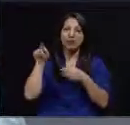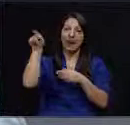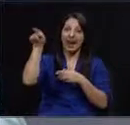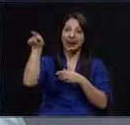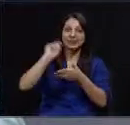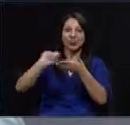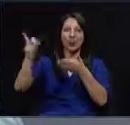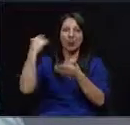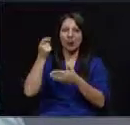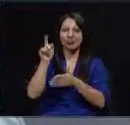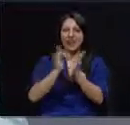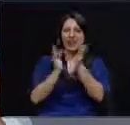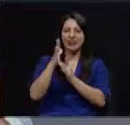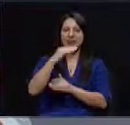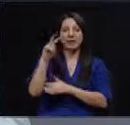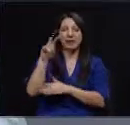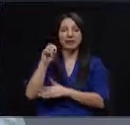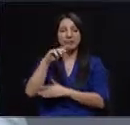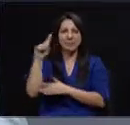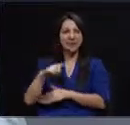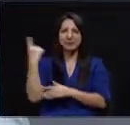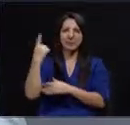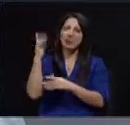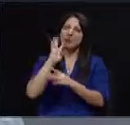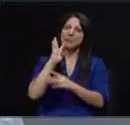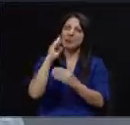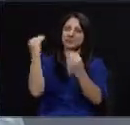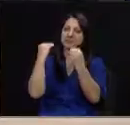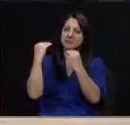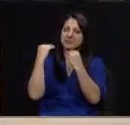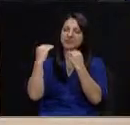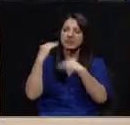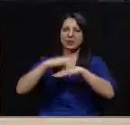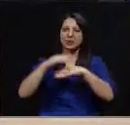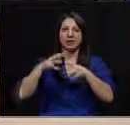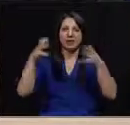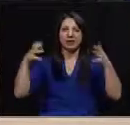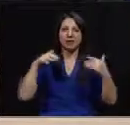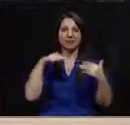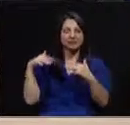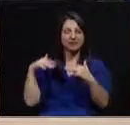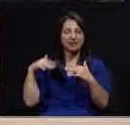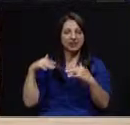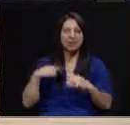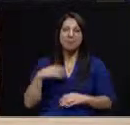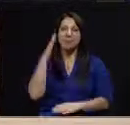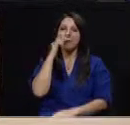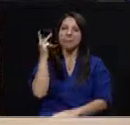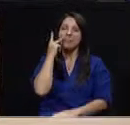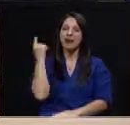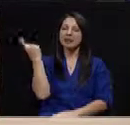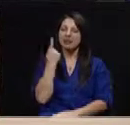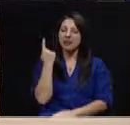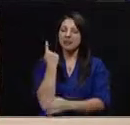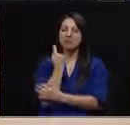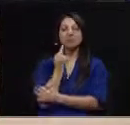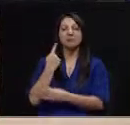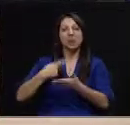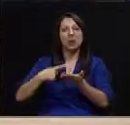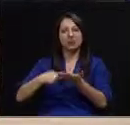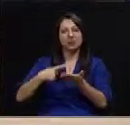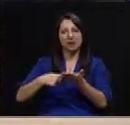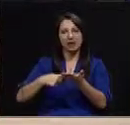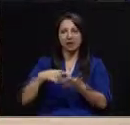ahí el 11 de abril y el 20 de marzo siempre nos hablaban de esta gran gesta. Mamá y papá siempre nos